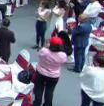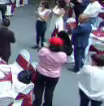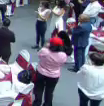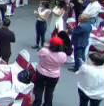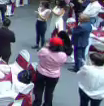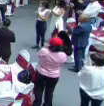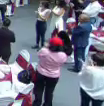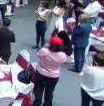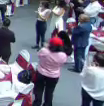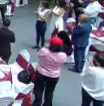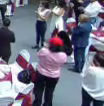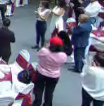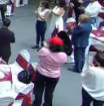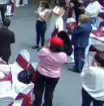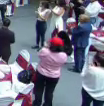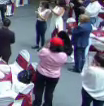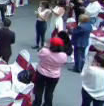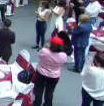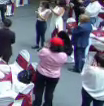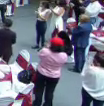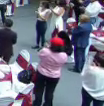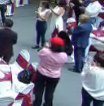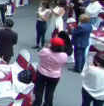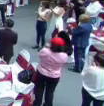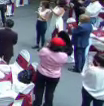del Trabajo.